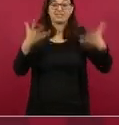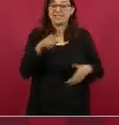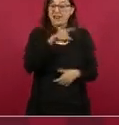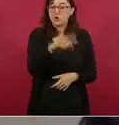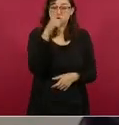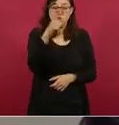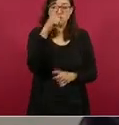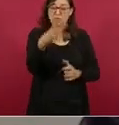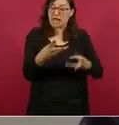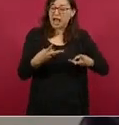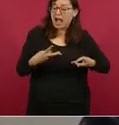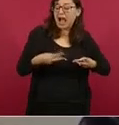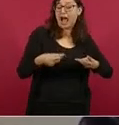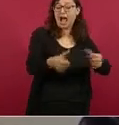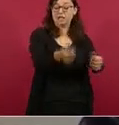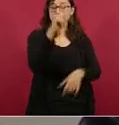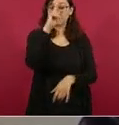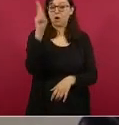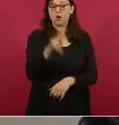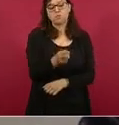privilegio,